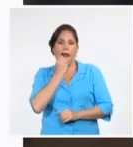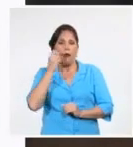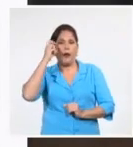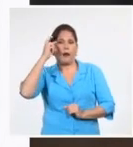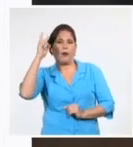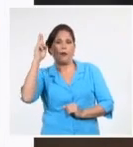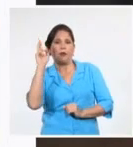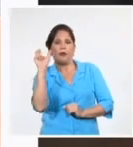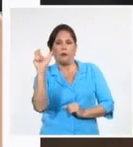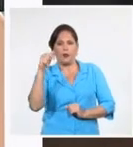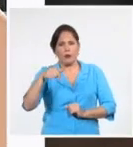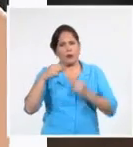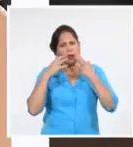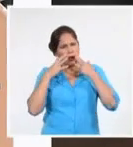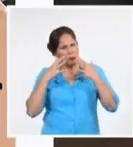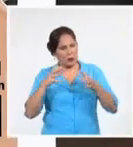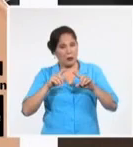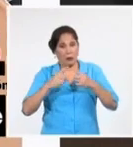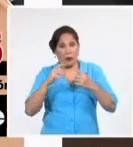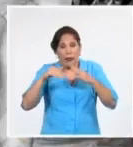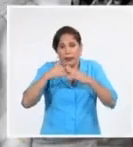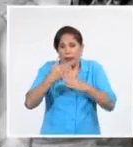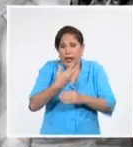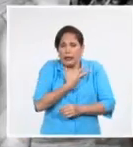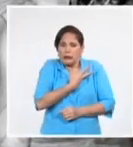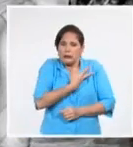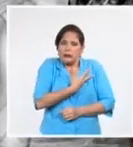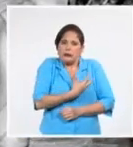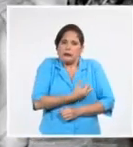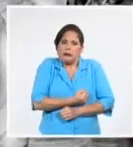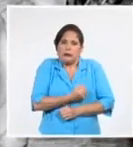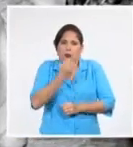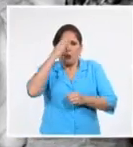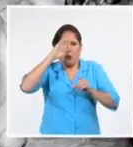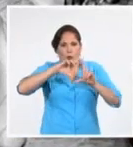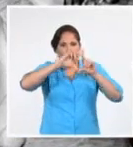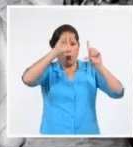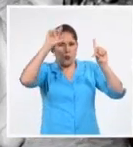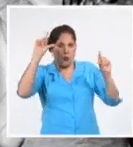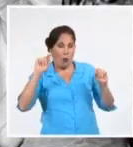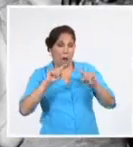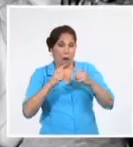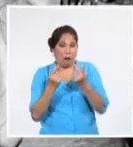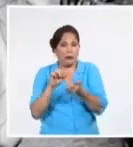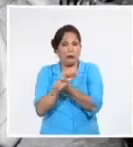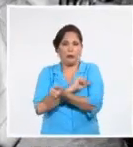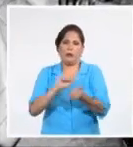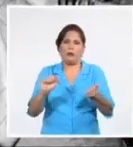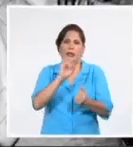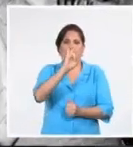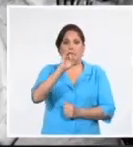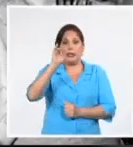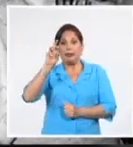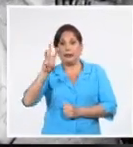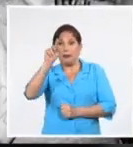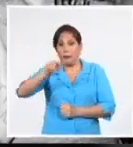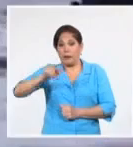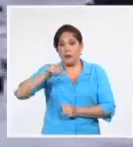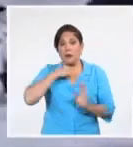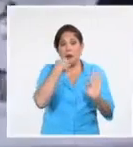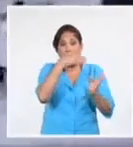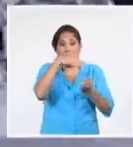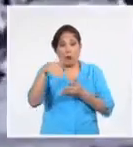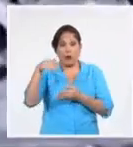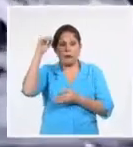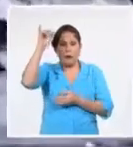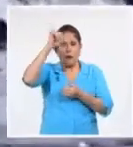la fecha y destacó que fue uno de los días más dolorosos para nuestro país en materia de terrorismo. Igualmente, el miembro del Buró Político